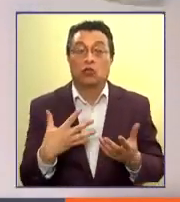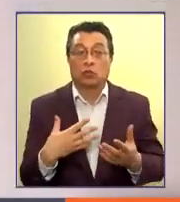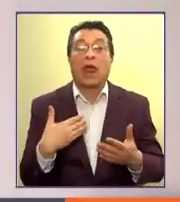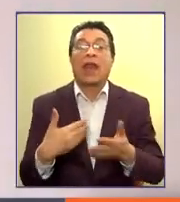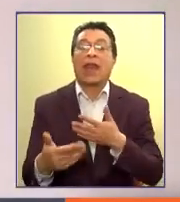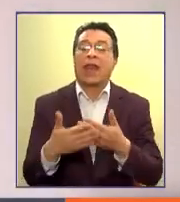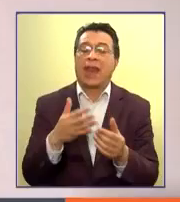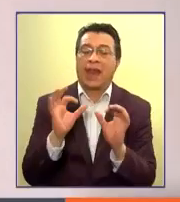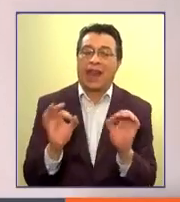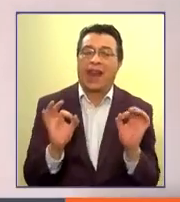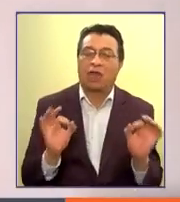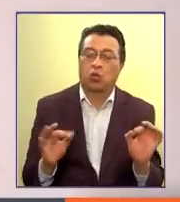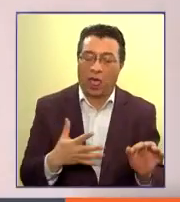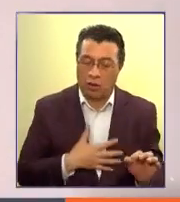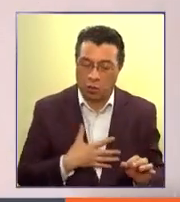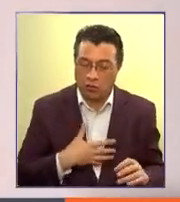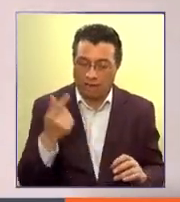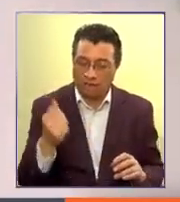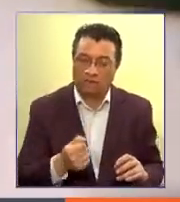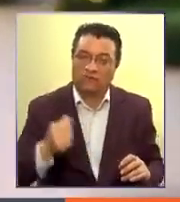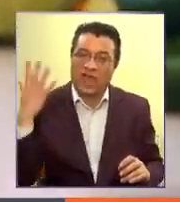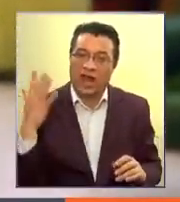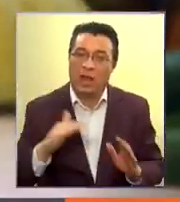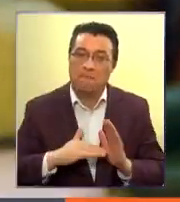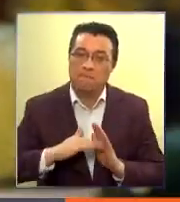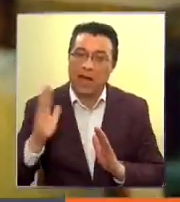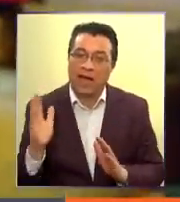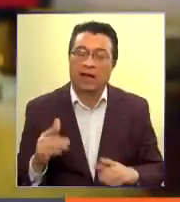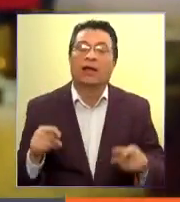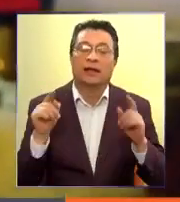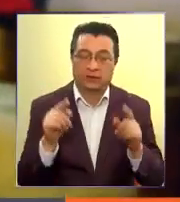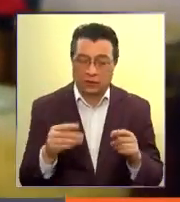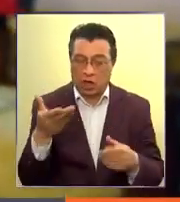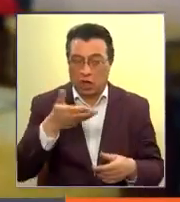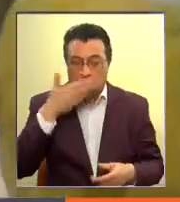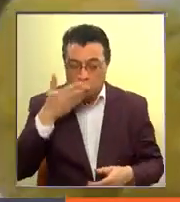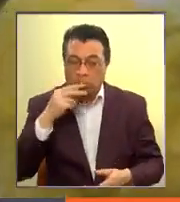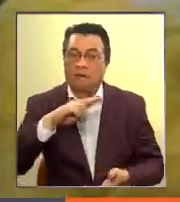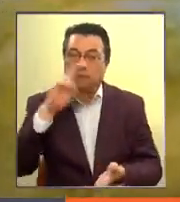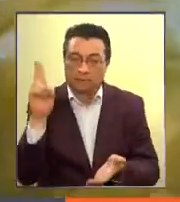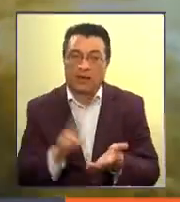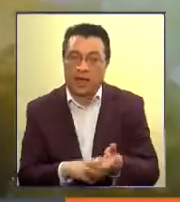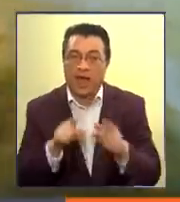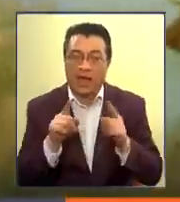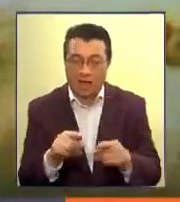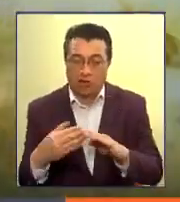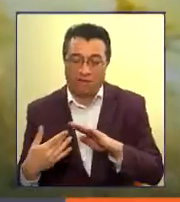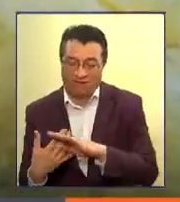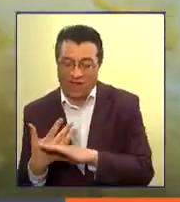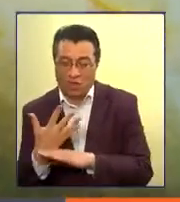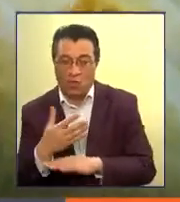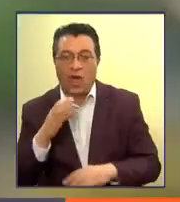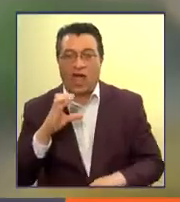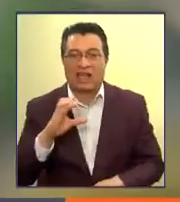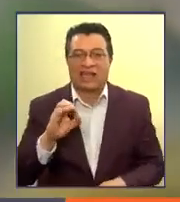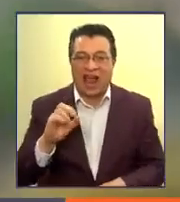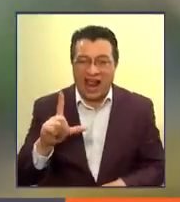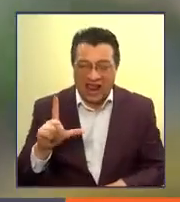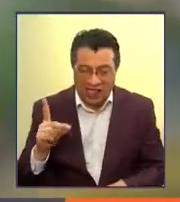natural, que la sopa sea realmente... esto, verdura, caldo,